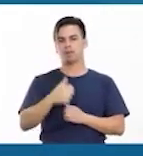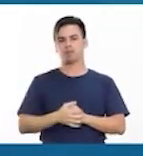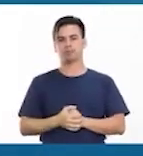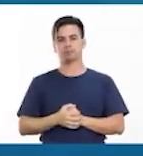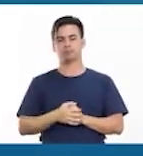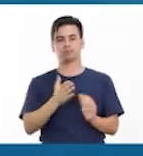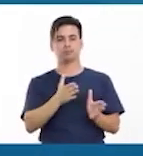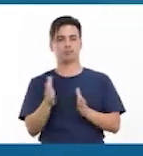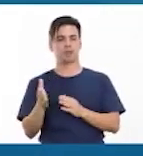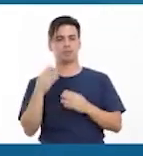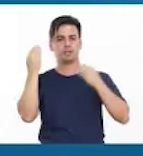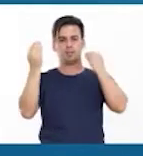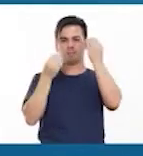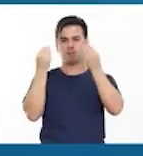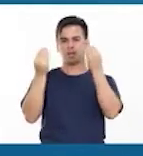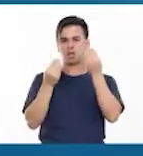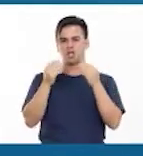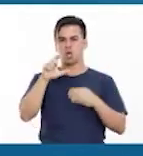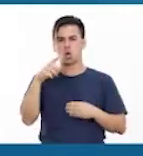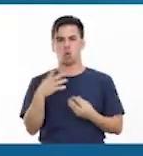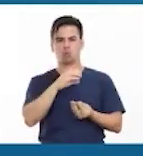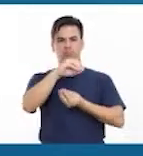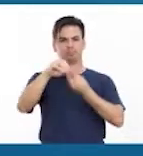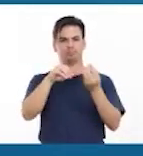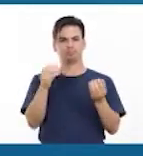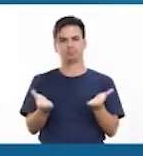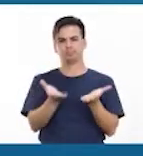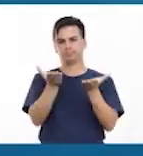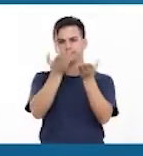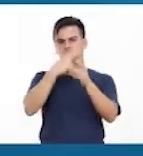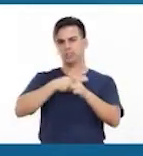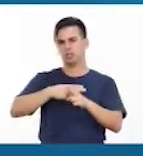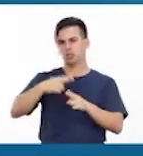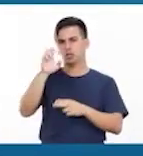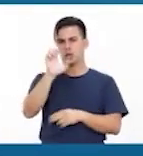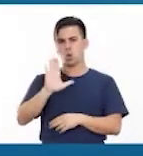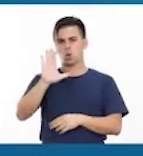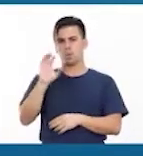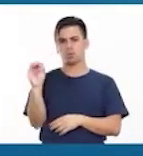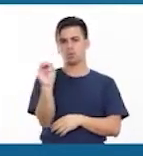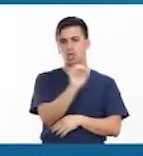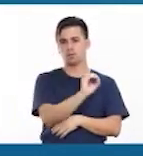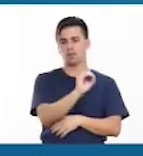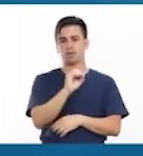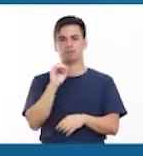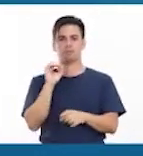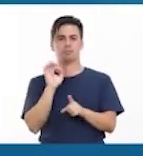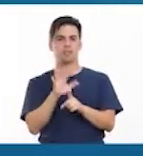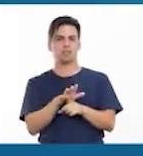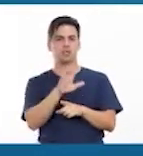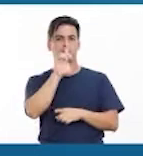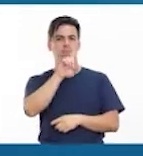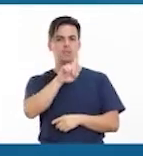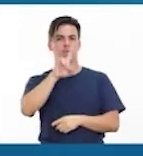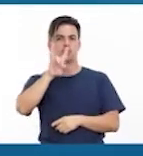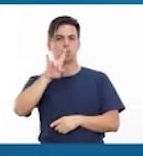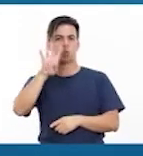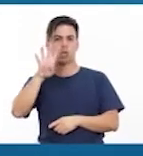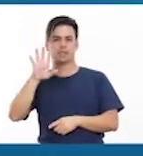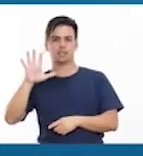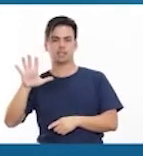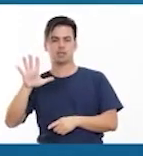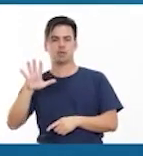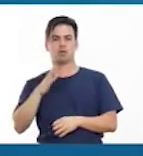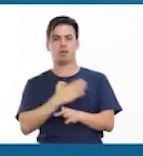evolución histórica de Europa Occidental partiendo de 1945 hasta la década de los años